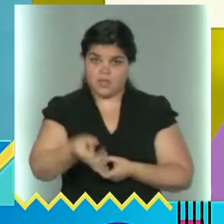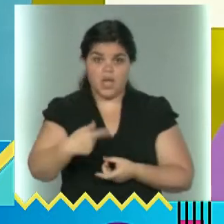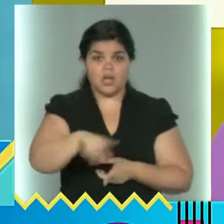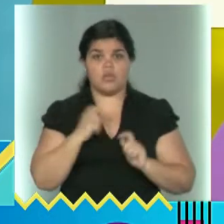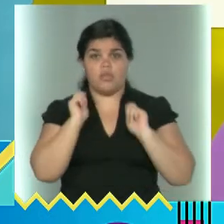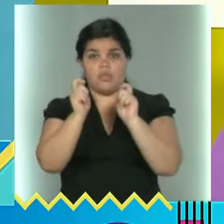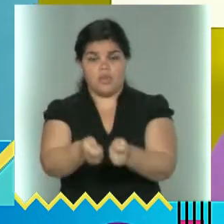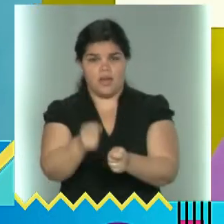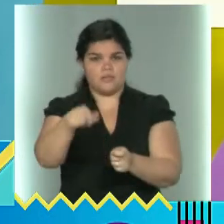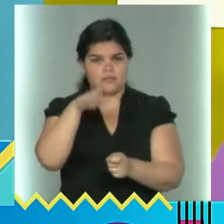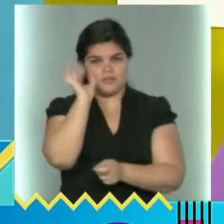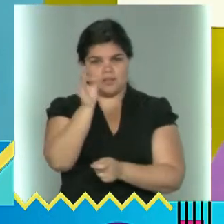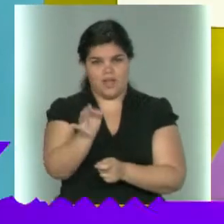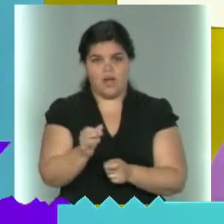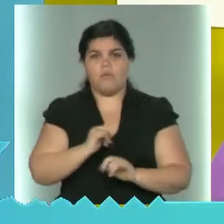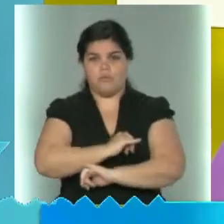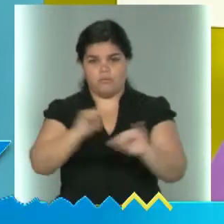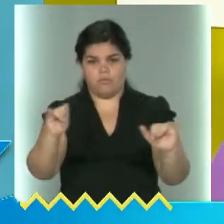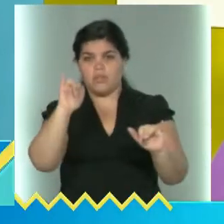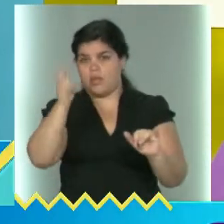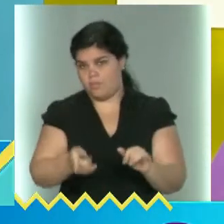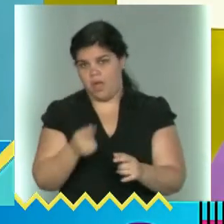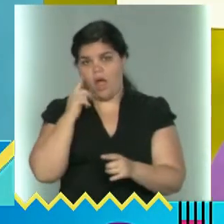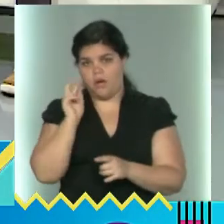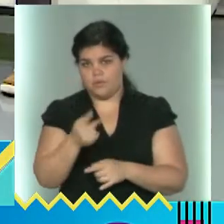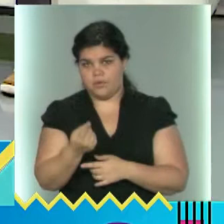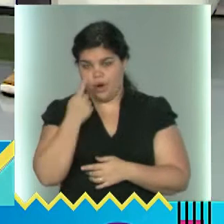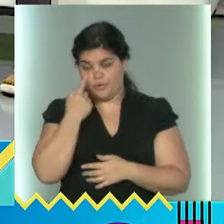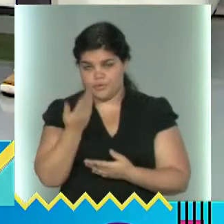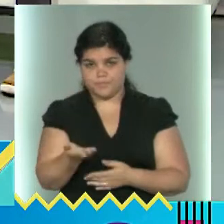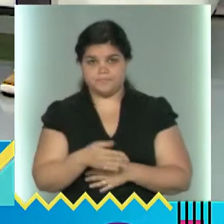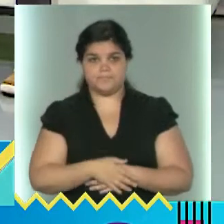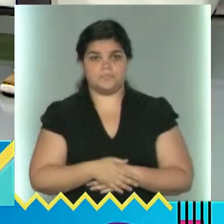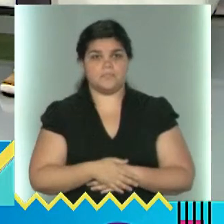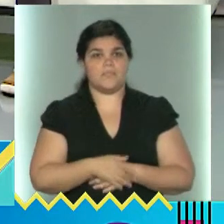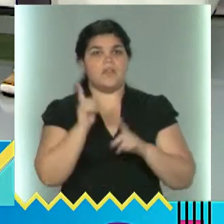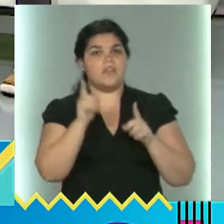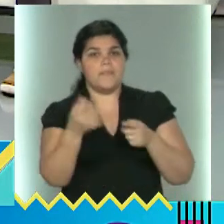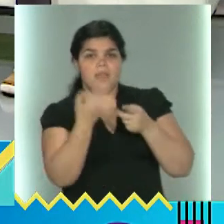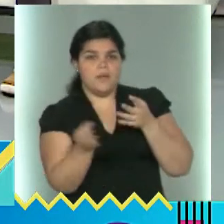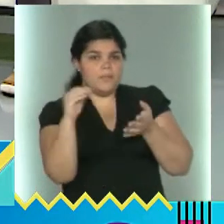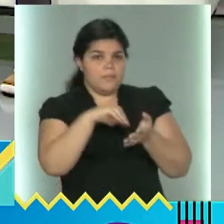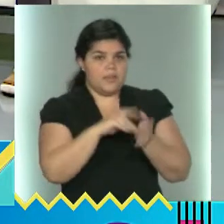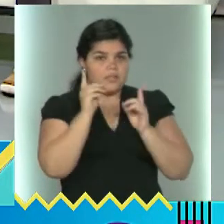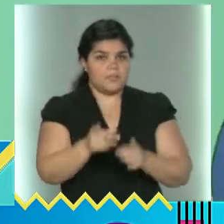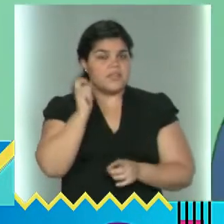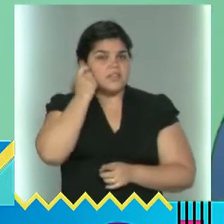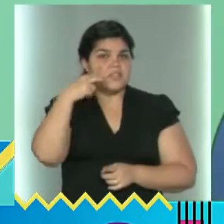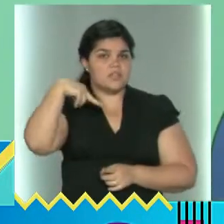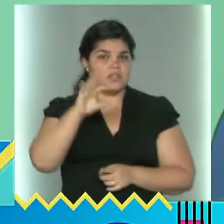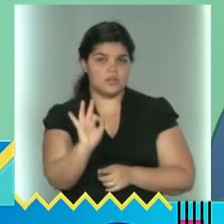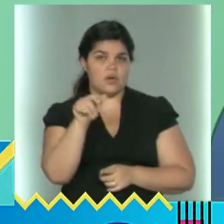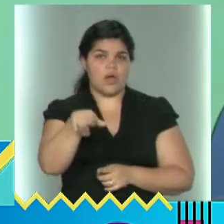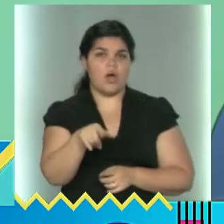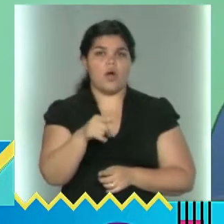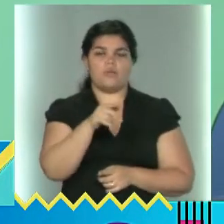puede que lo hayan estado viendo también en los medios. Bueno, de alguna forma quería sumar un detallito, porque Gino fue uno de los mencionados por Obama.